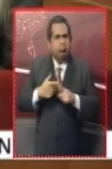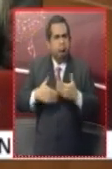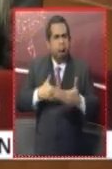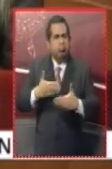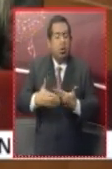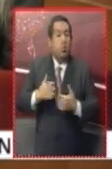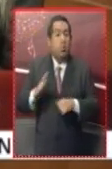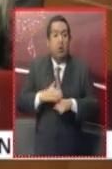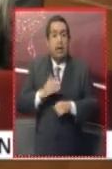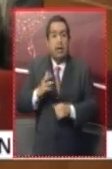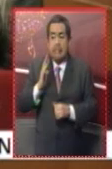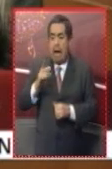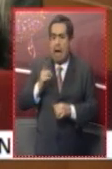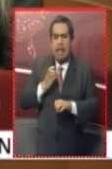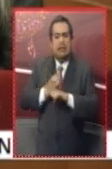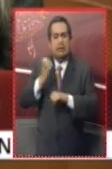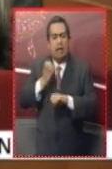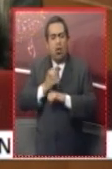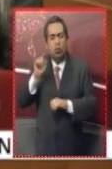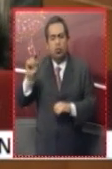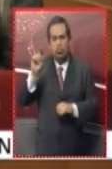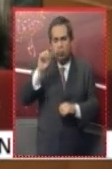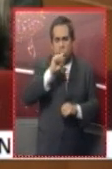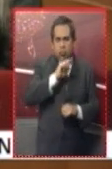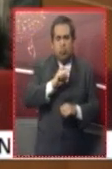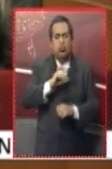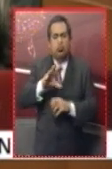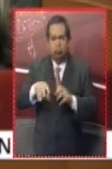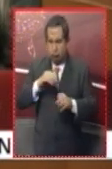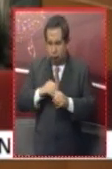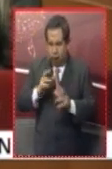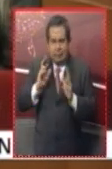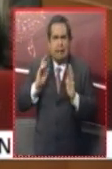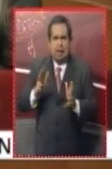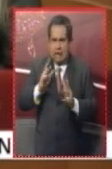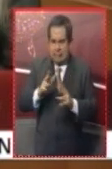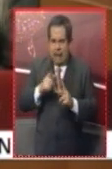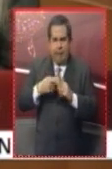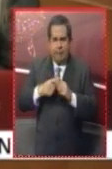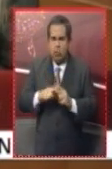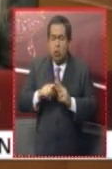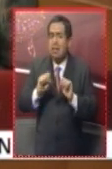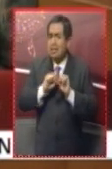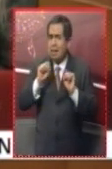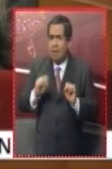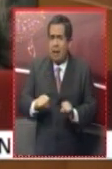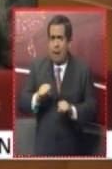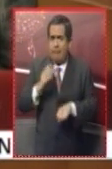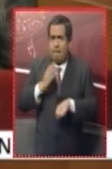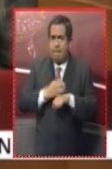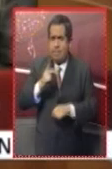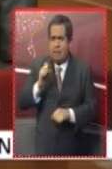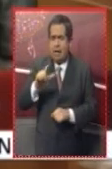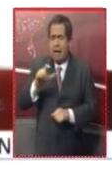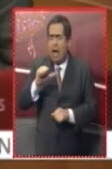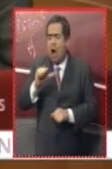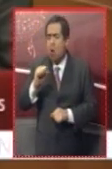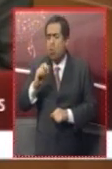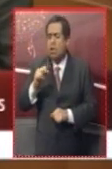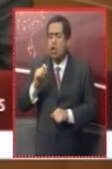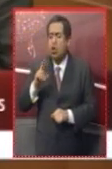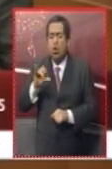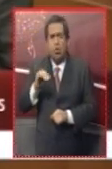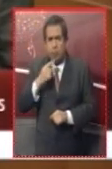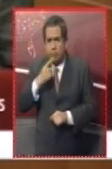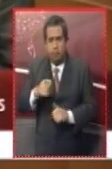porque ya en varios estados de la República ya está funcionando el sistema acusatorio. Pero en